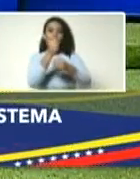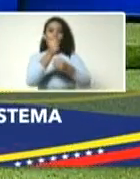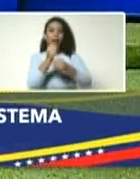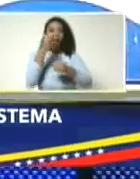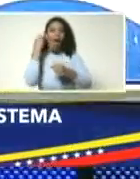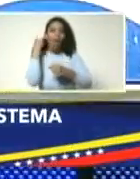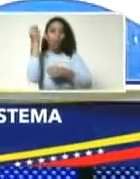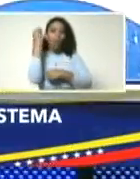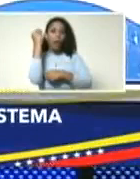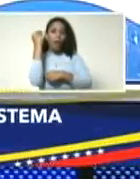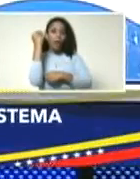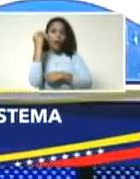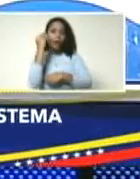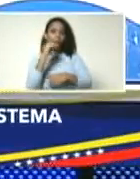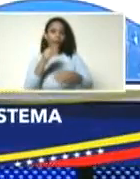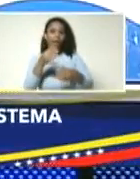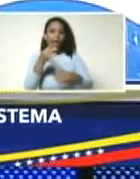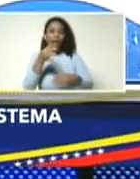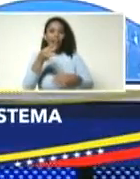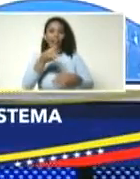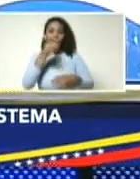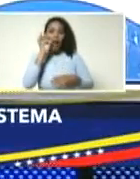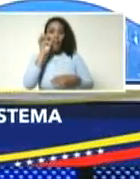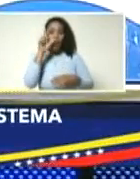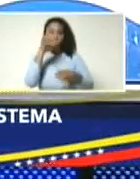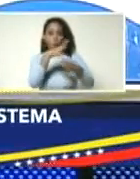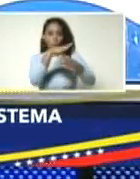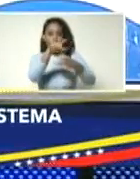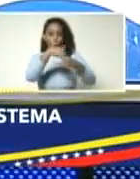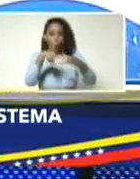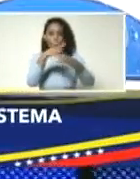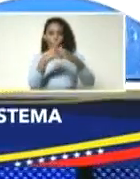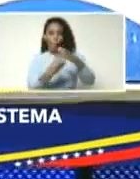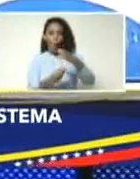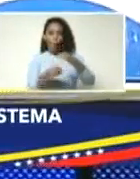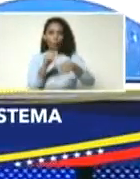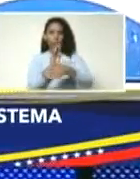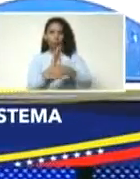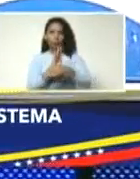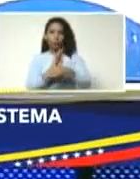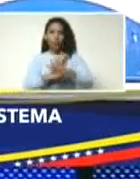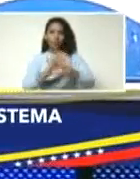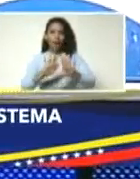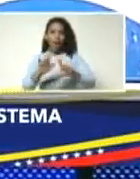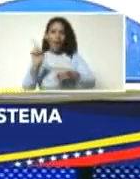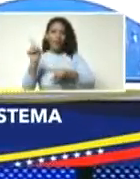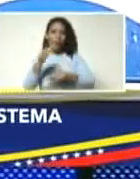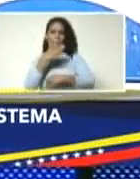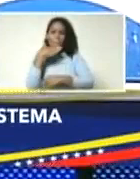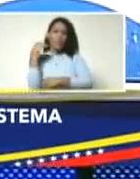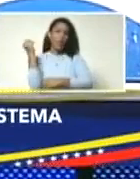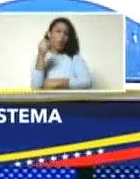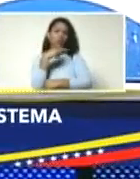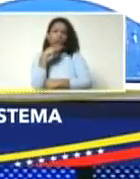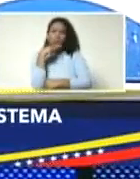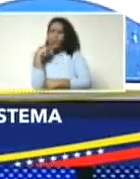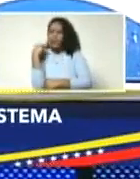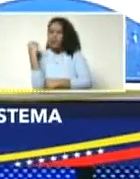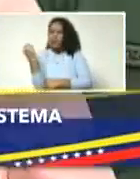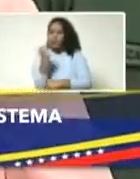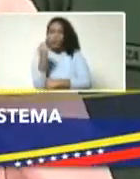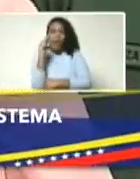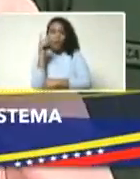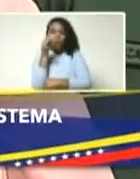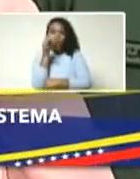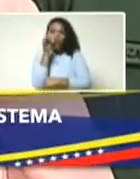italiana, que el café de una manga de colado curada. Eso es lo mejor que hay. ¿Ah? Este